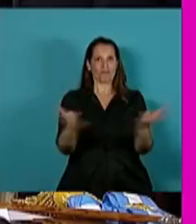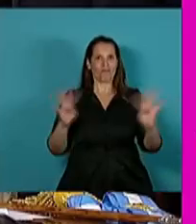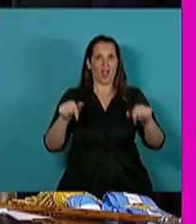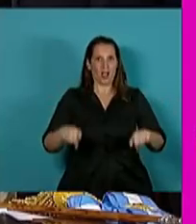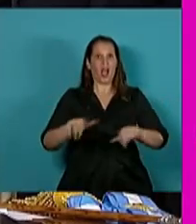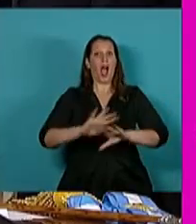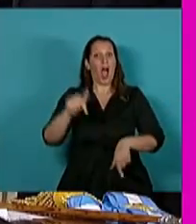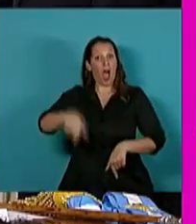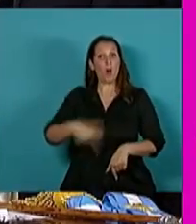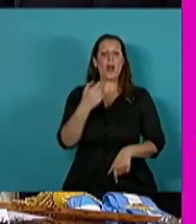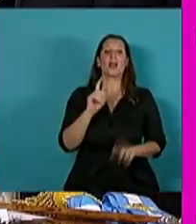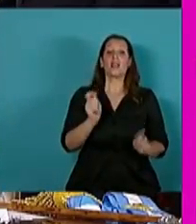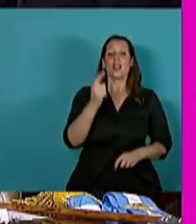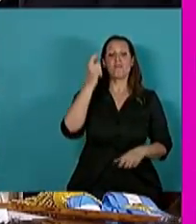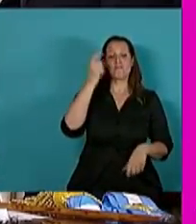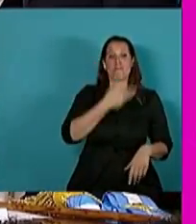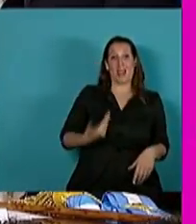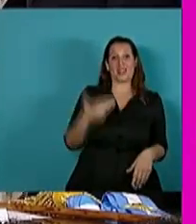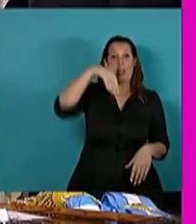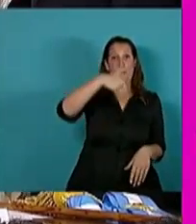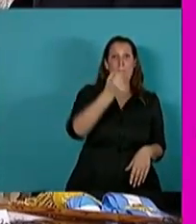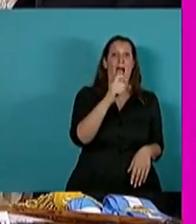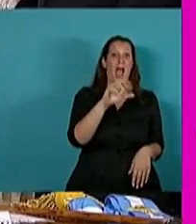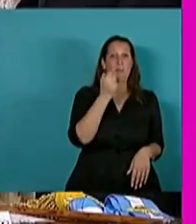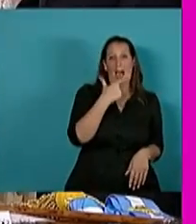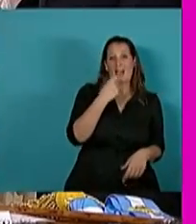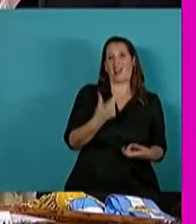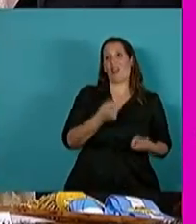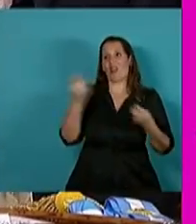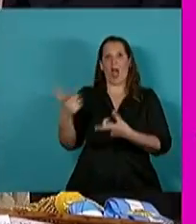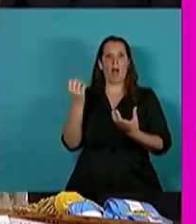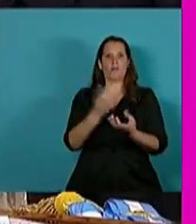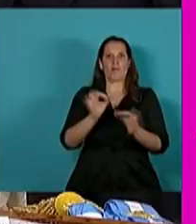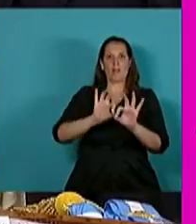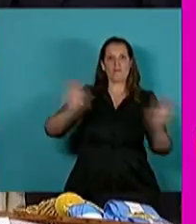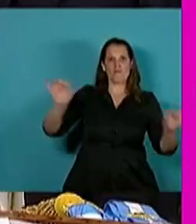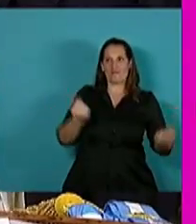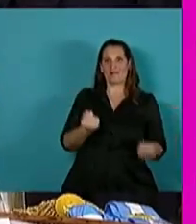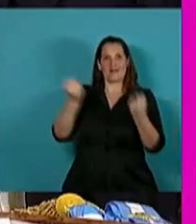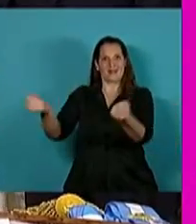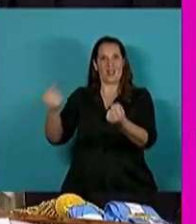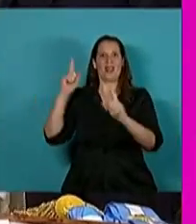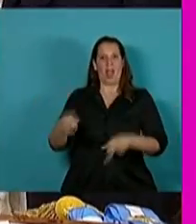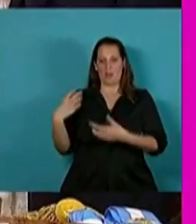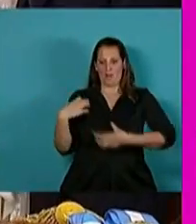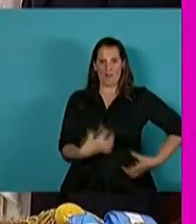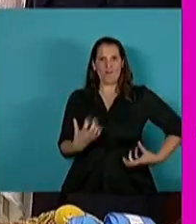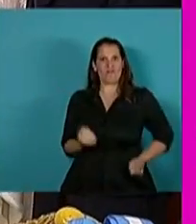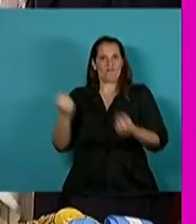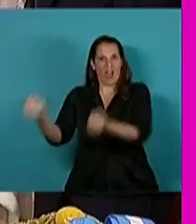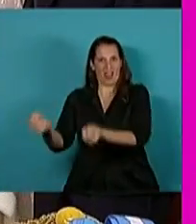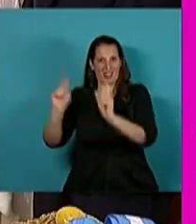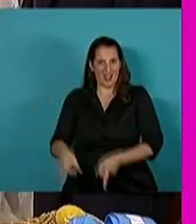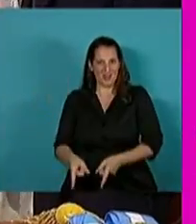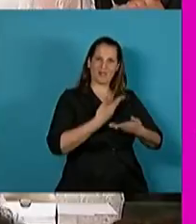más próximo. Más próximo, es el que sí. dialoga con vos cuando comes, el que te dice su parecer. Sí, más metafóricamente, que el gabinete, son claro. más importantes que el gabinete. Sí, sí. Claro. Y